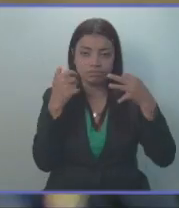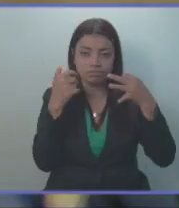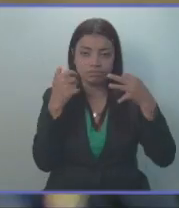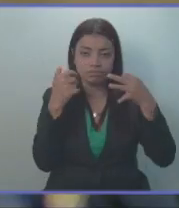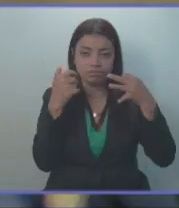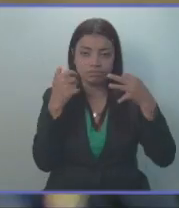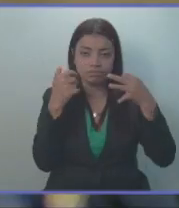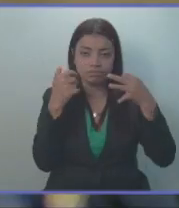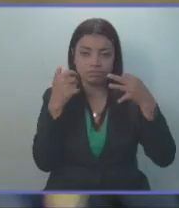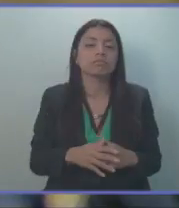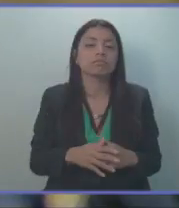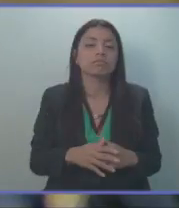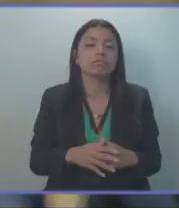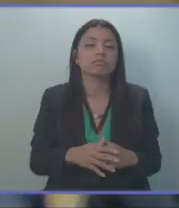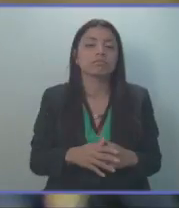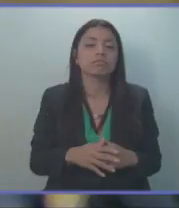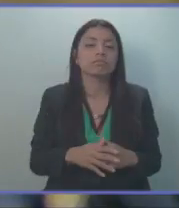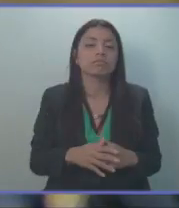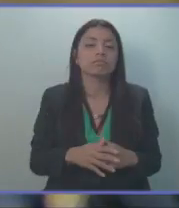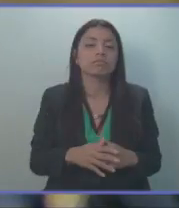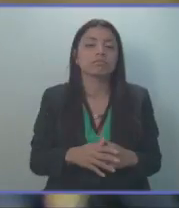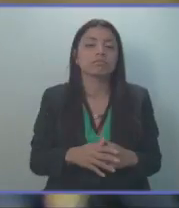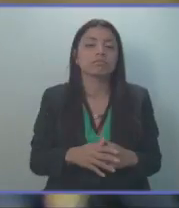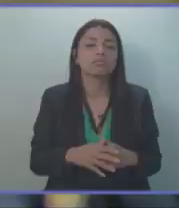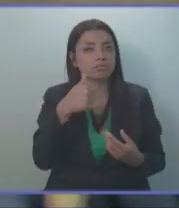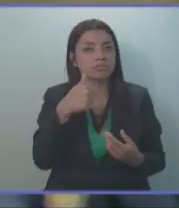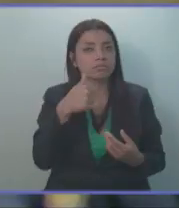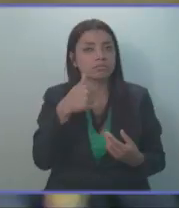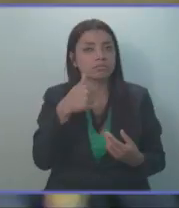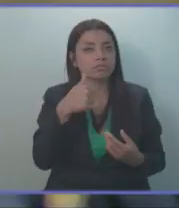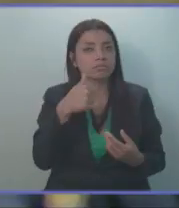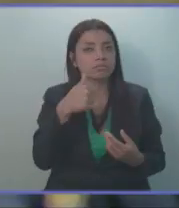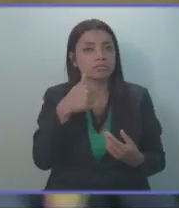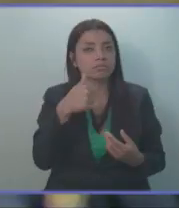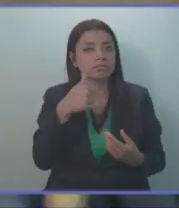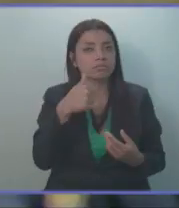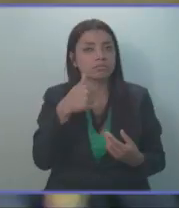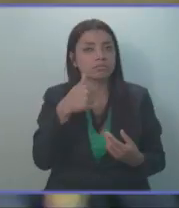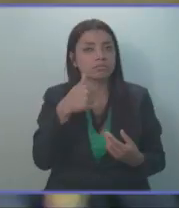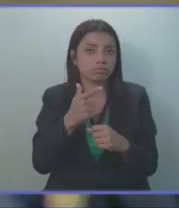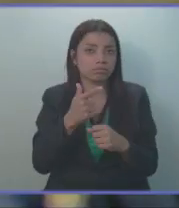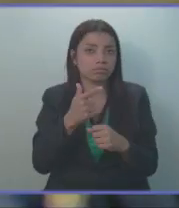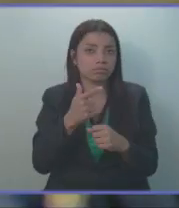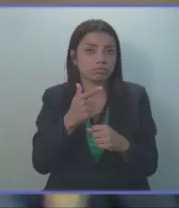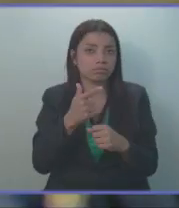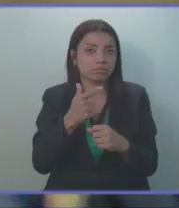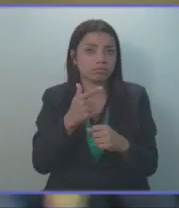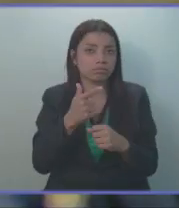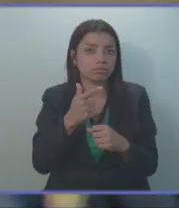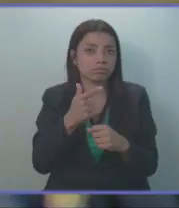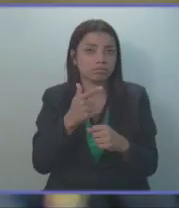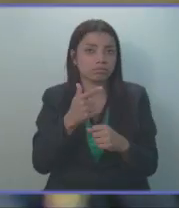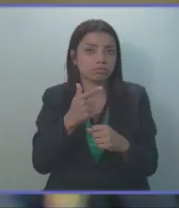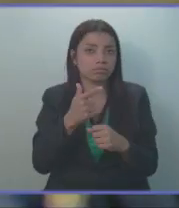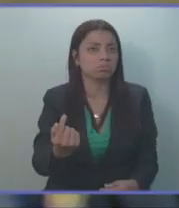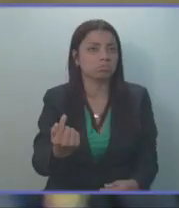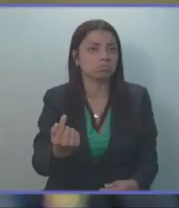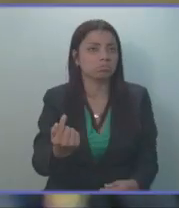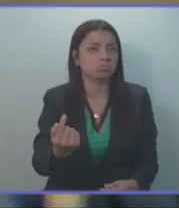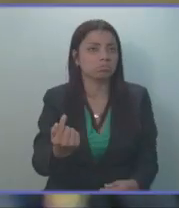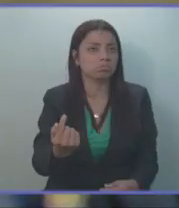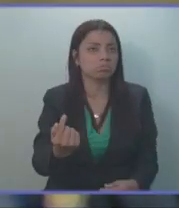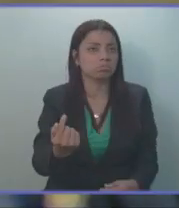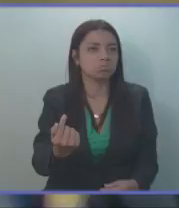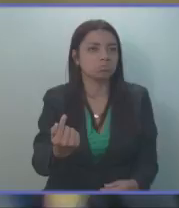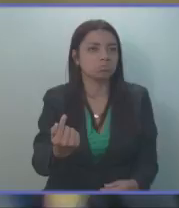86. Finalmente, menciona, entre otras transgresiones, que la Asamblea Legislativa ha omitido para la aplicación